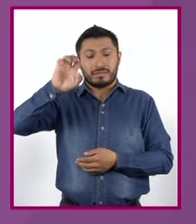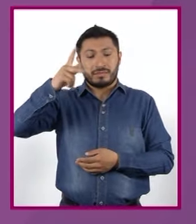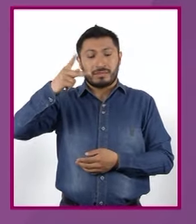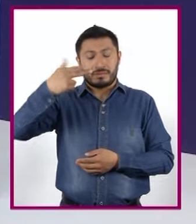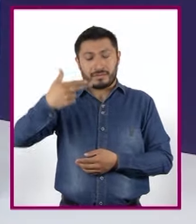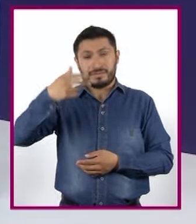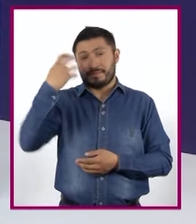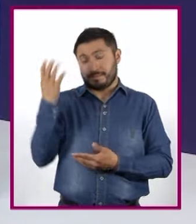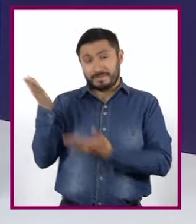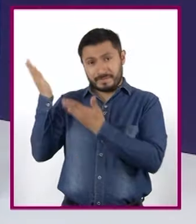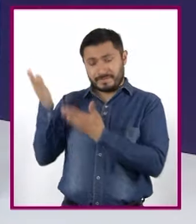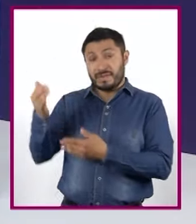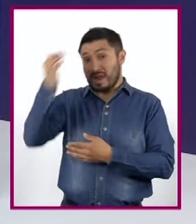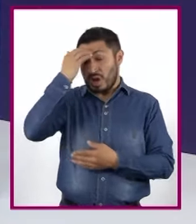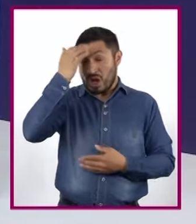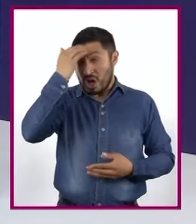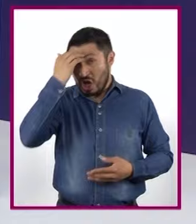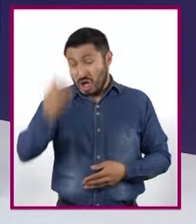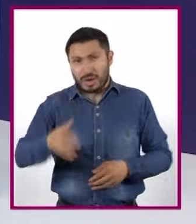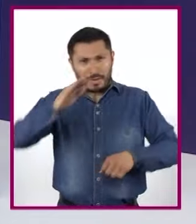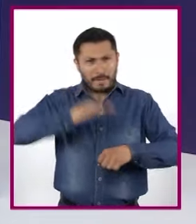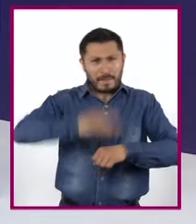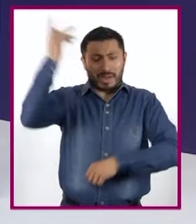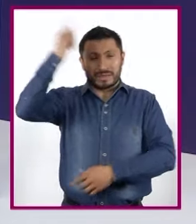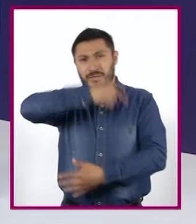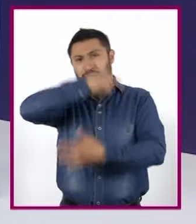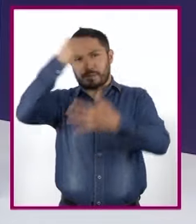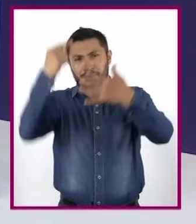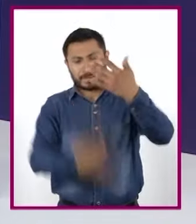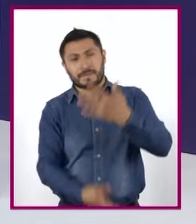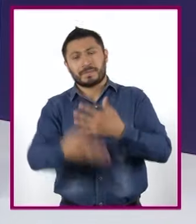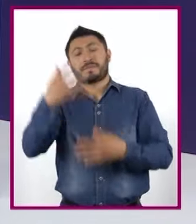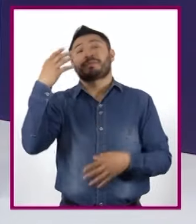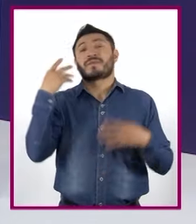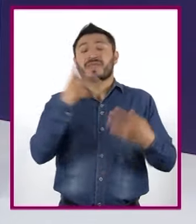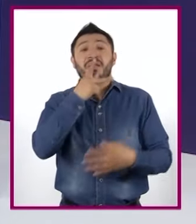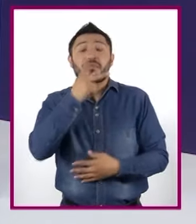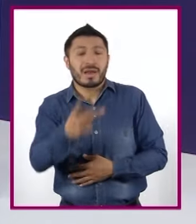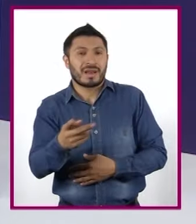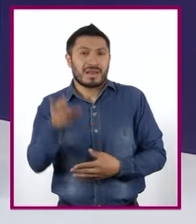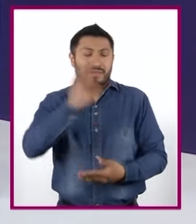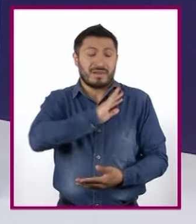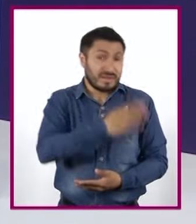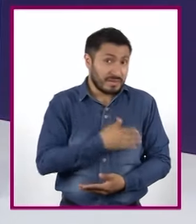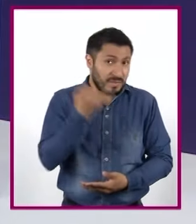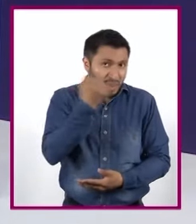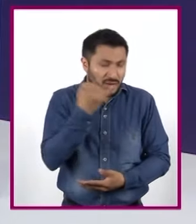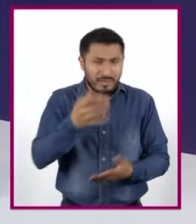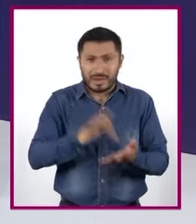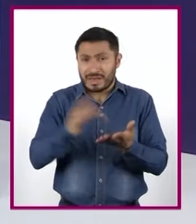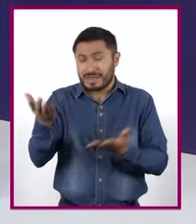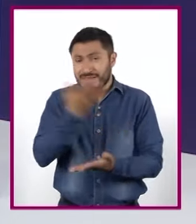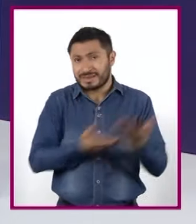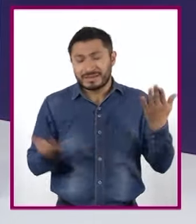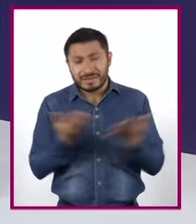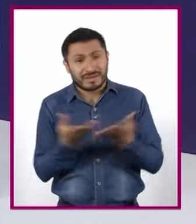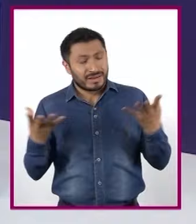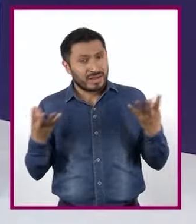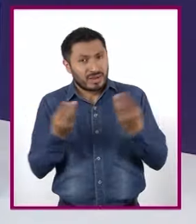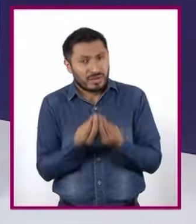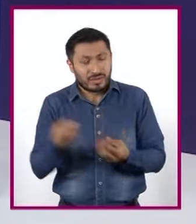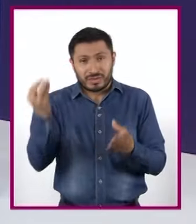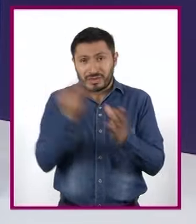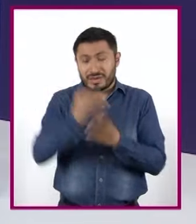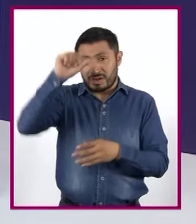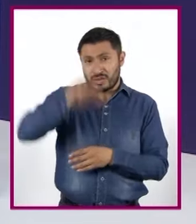esa manera podrán conocer más variantes de la lengua española. Gracias por compartir con nosotros esta sesión